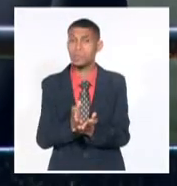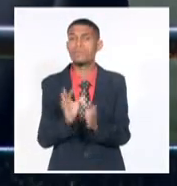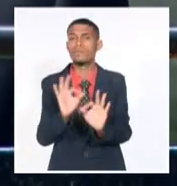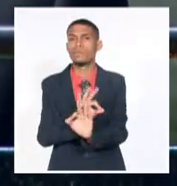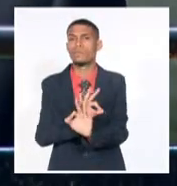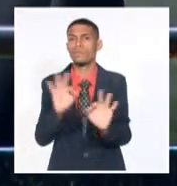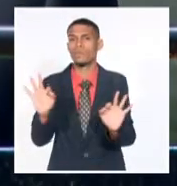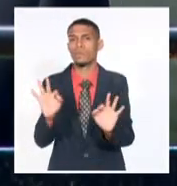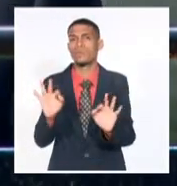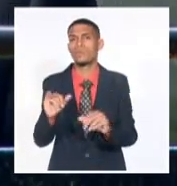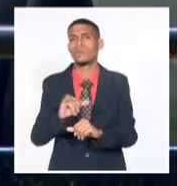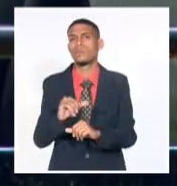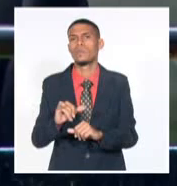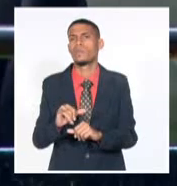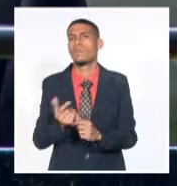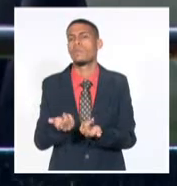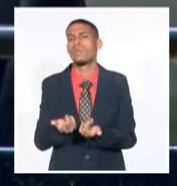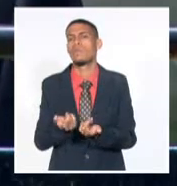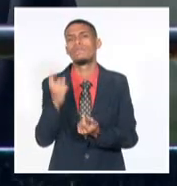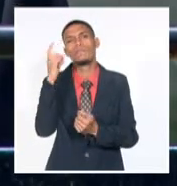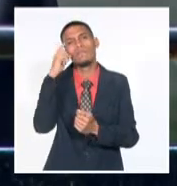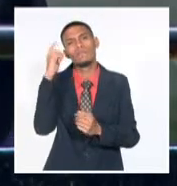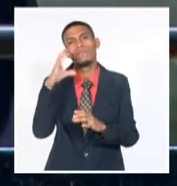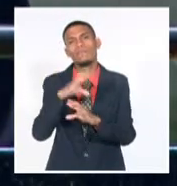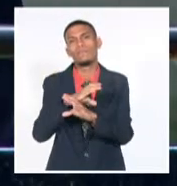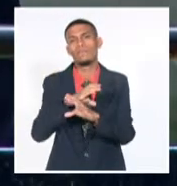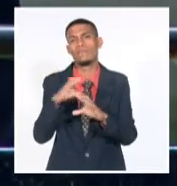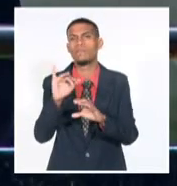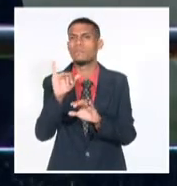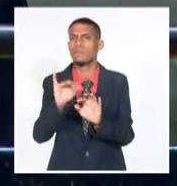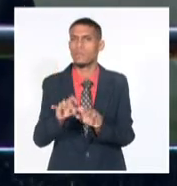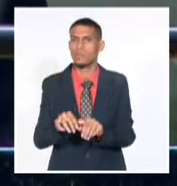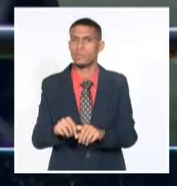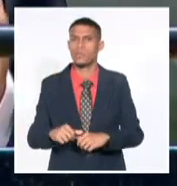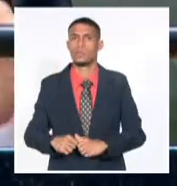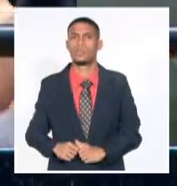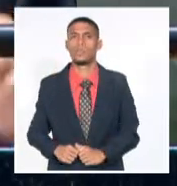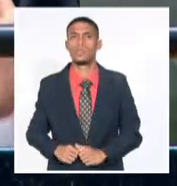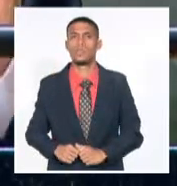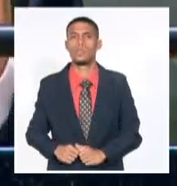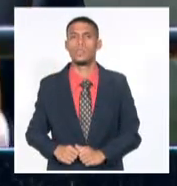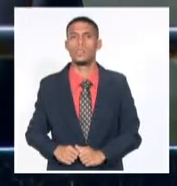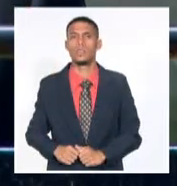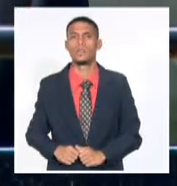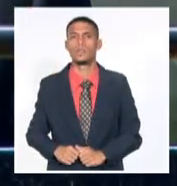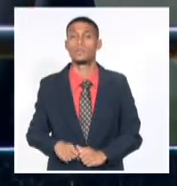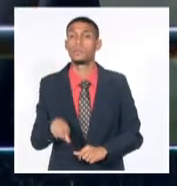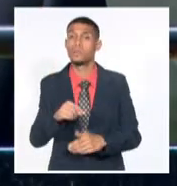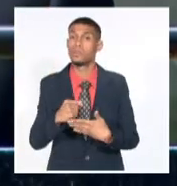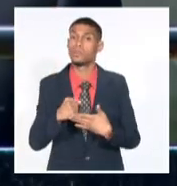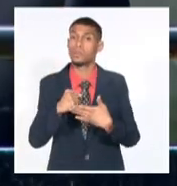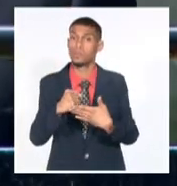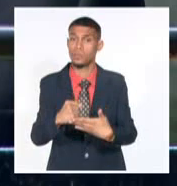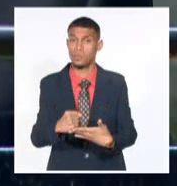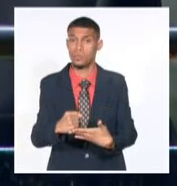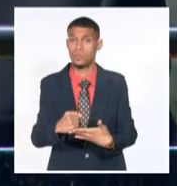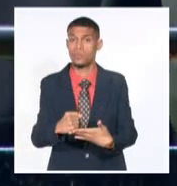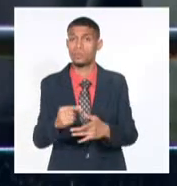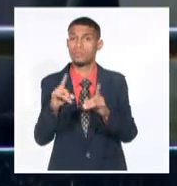especialidad de ingeniería en ciencias informáticas. Con el apoyo de su